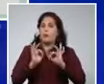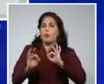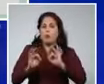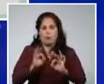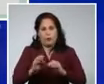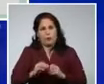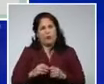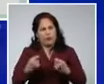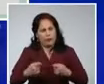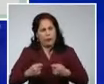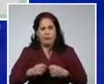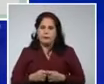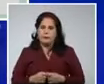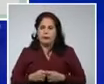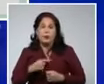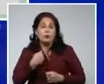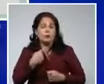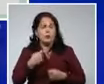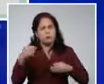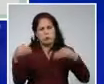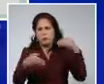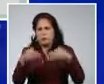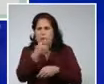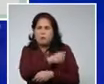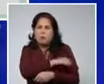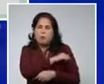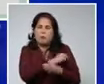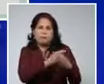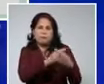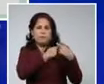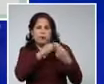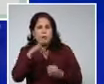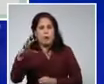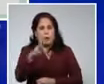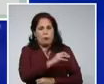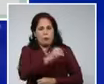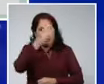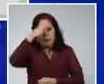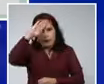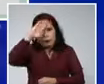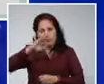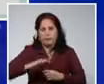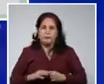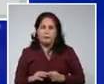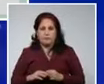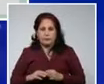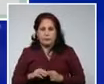la participación activa y responsable de toda la población. El